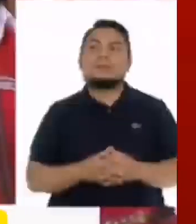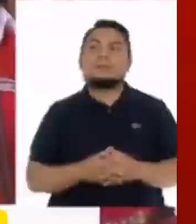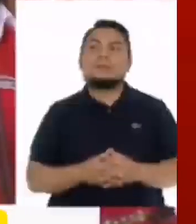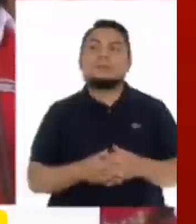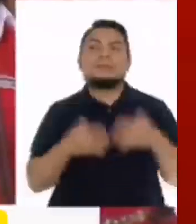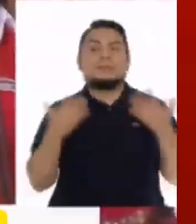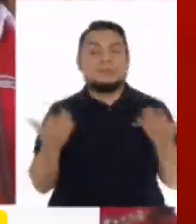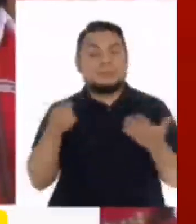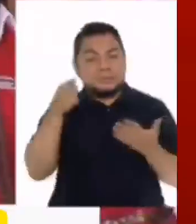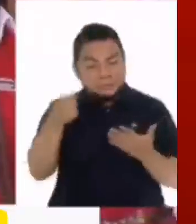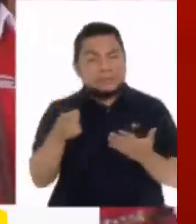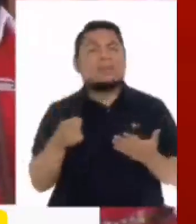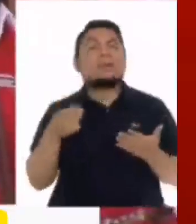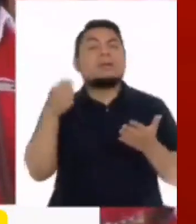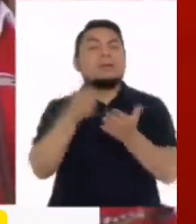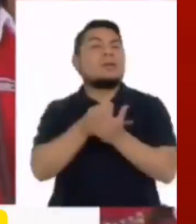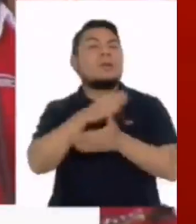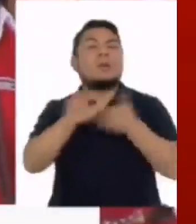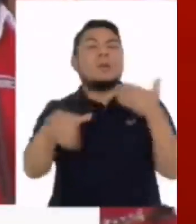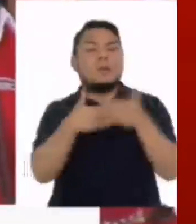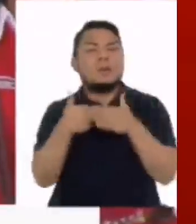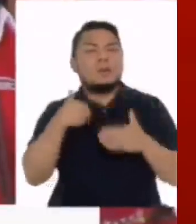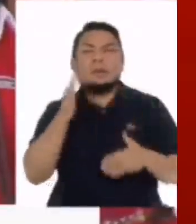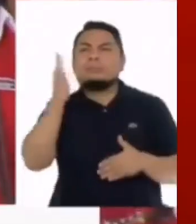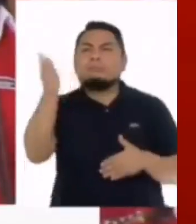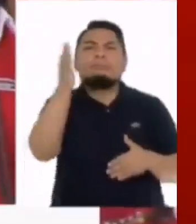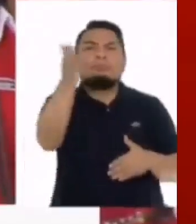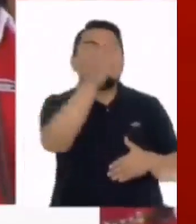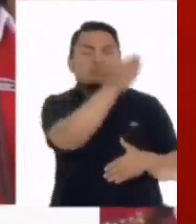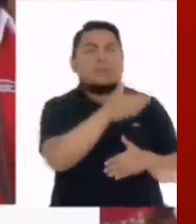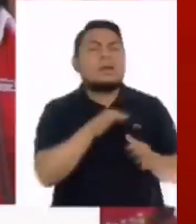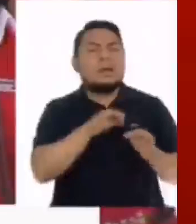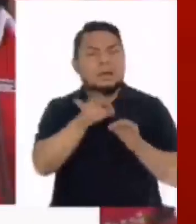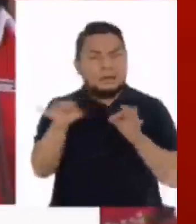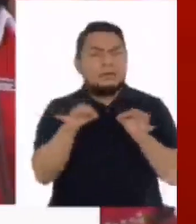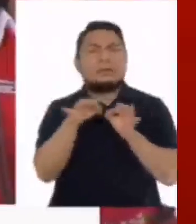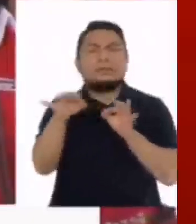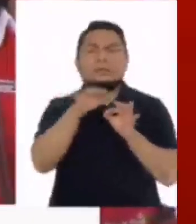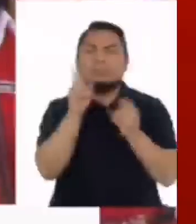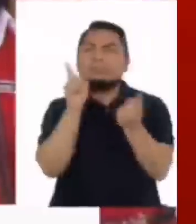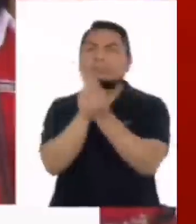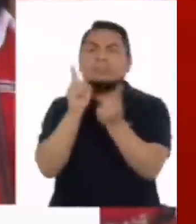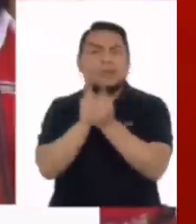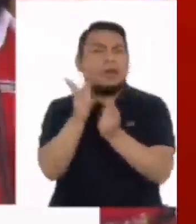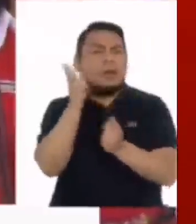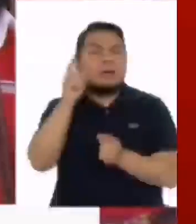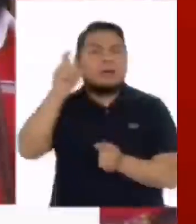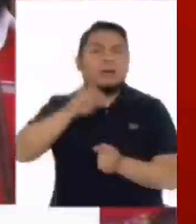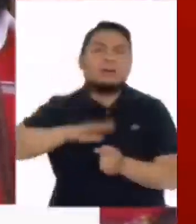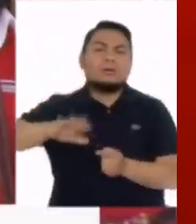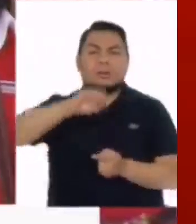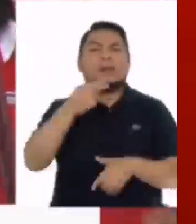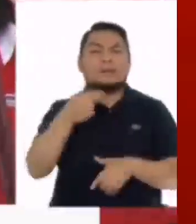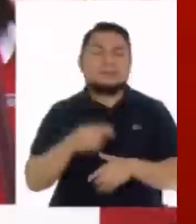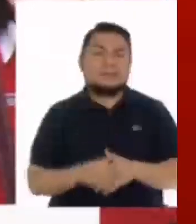Mediante el cual recorreremos todos los rincones de la patria para escuchar y resolver las demandas de todos los peruanos.